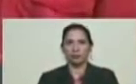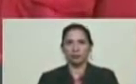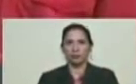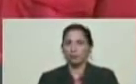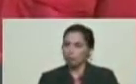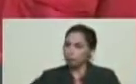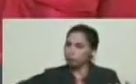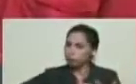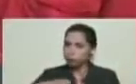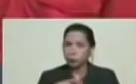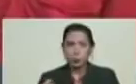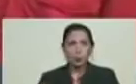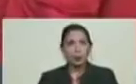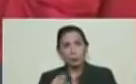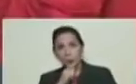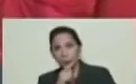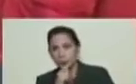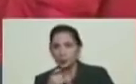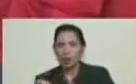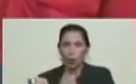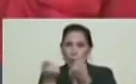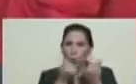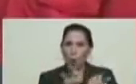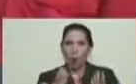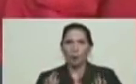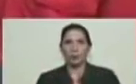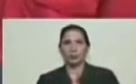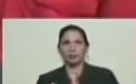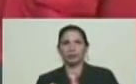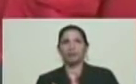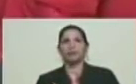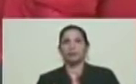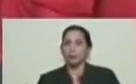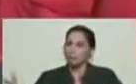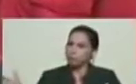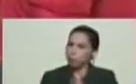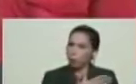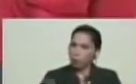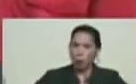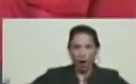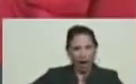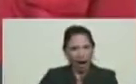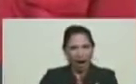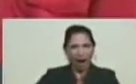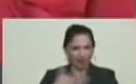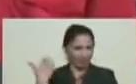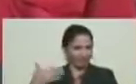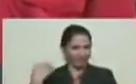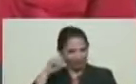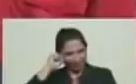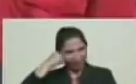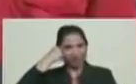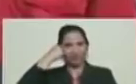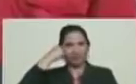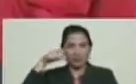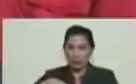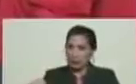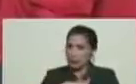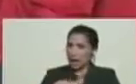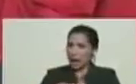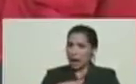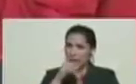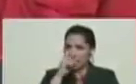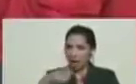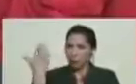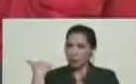dificultades económicas, sean dificultades de violencia de calle como la que teníamos en estas calles el año